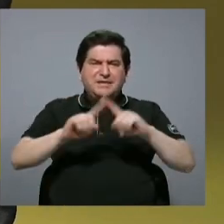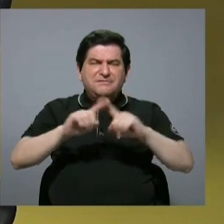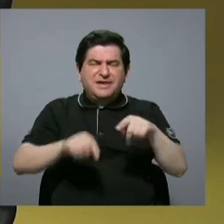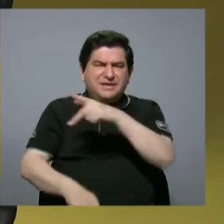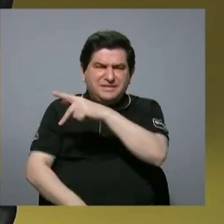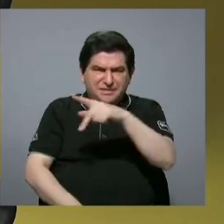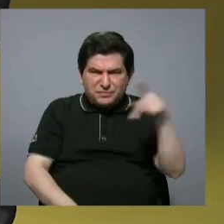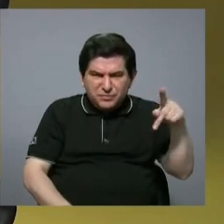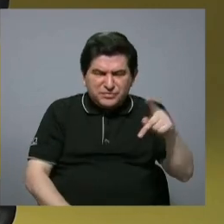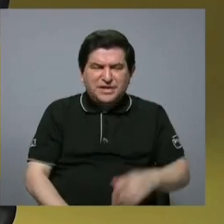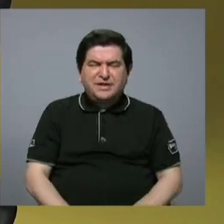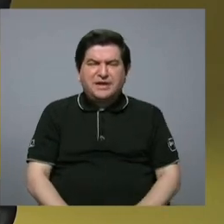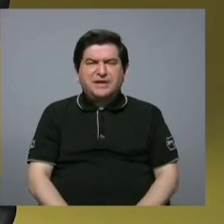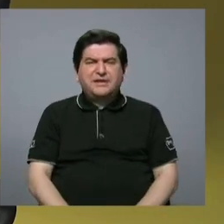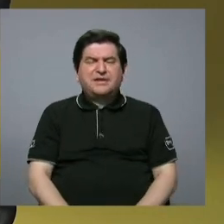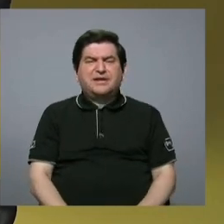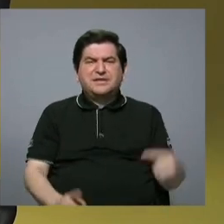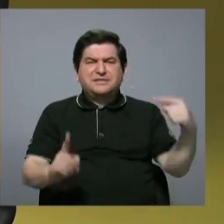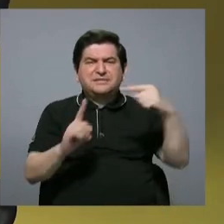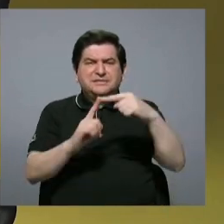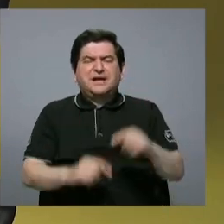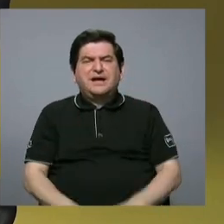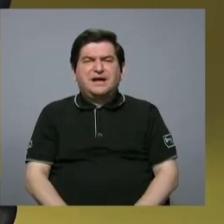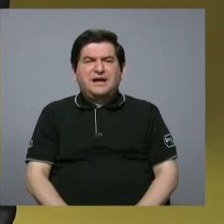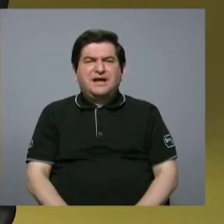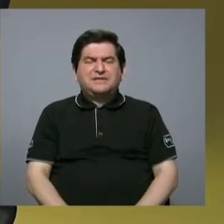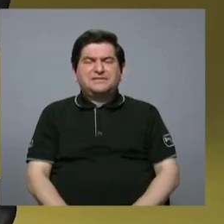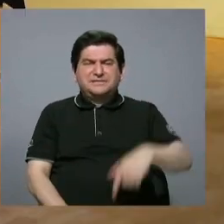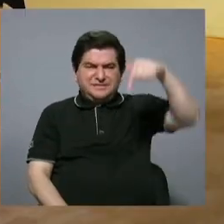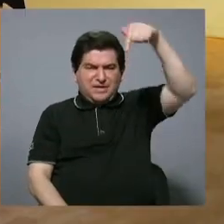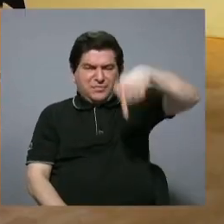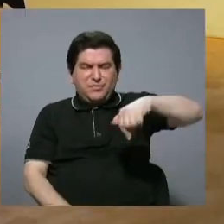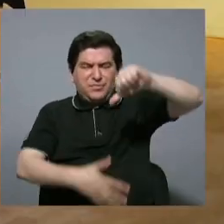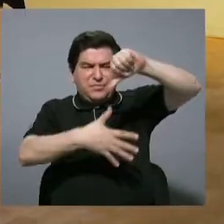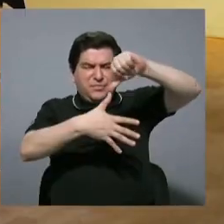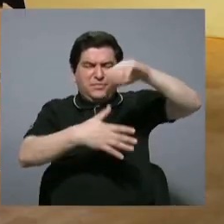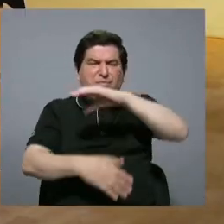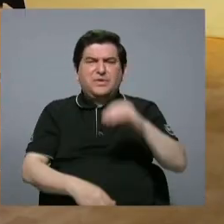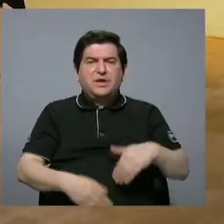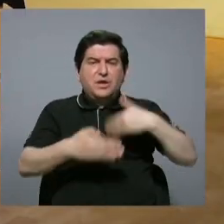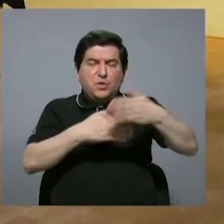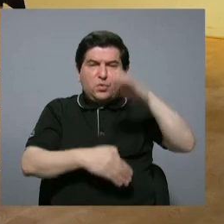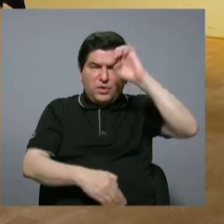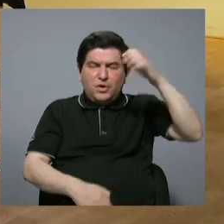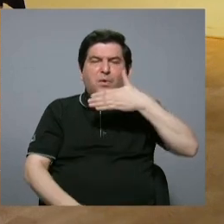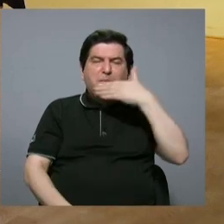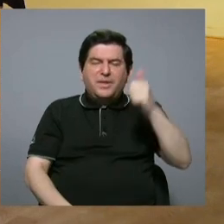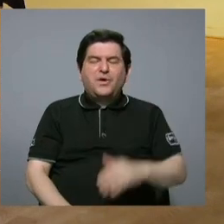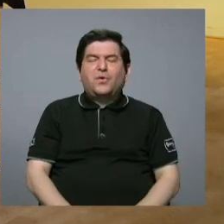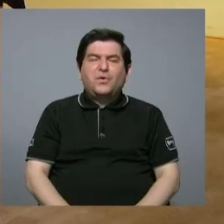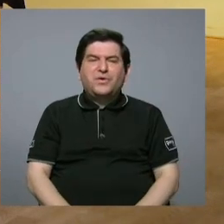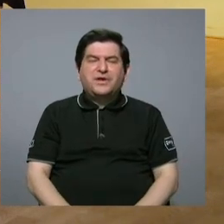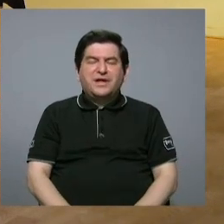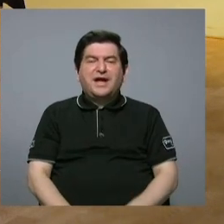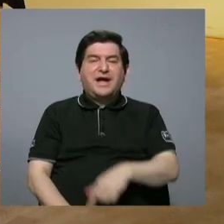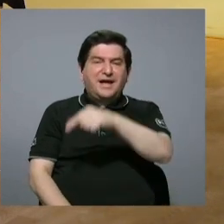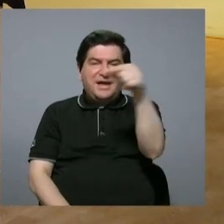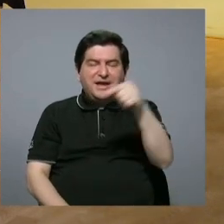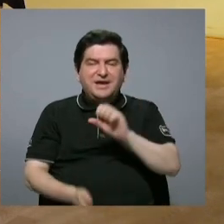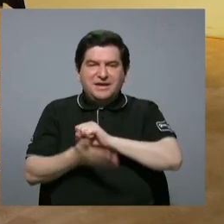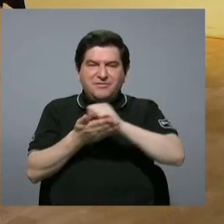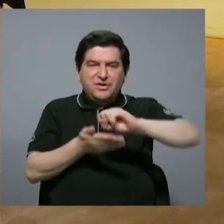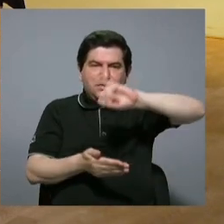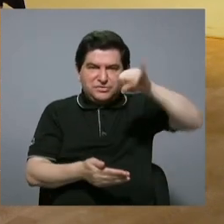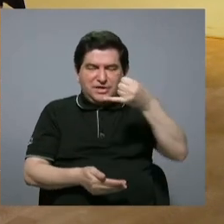y subir hasta Europa, ¿verdad? Entonces, es más fácil irse por el río Sarapiquí, el San Juan, y en San Juan del Norte a